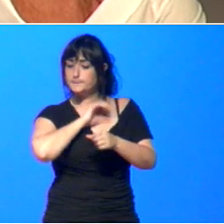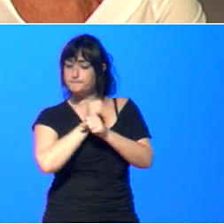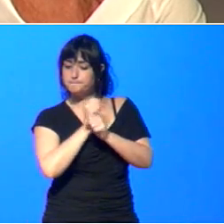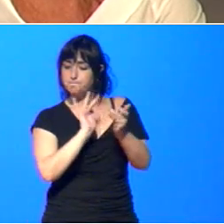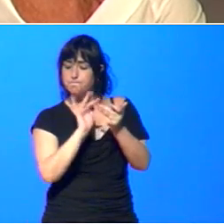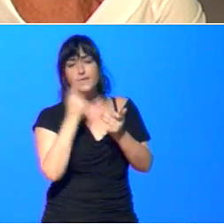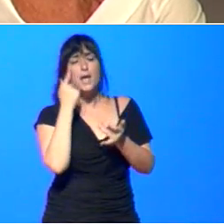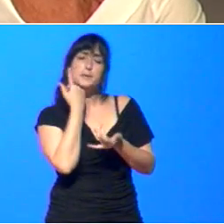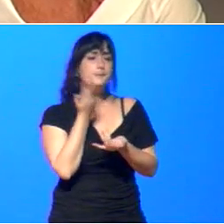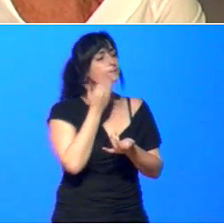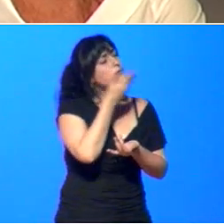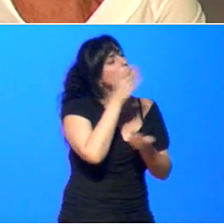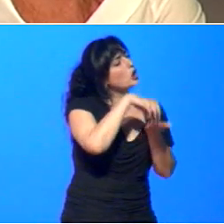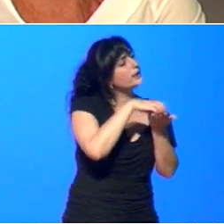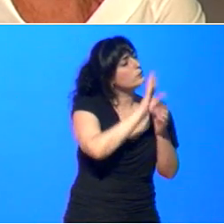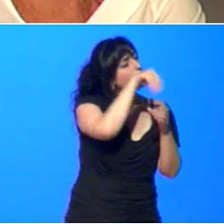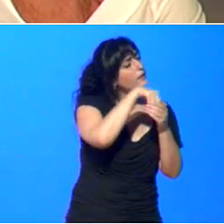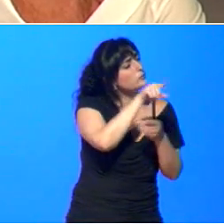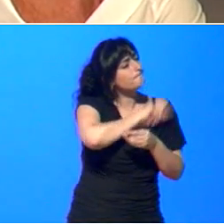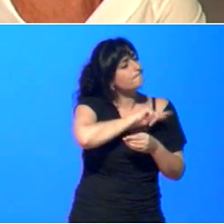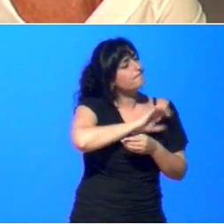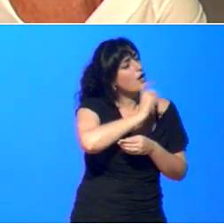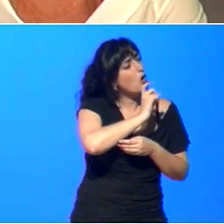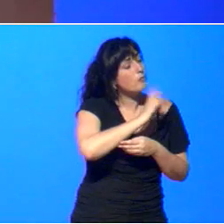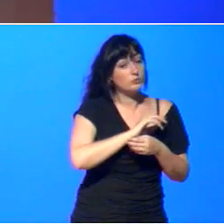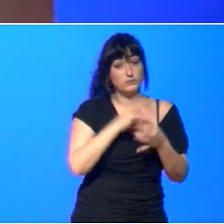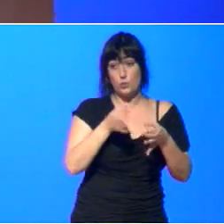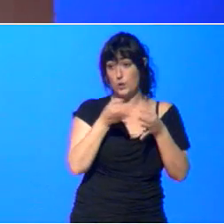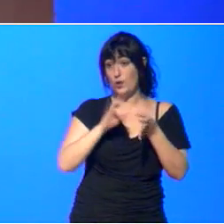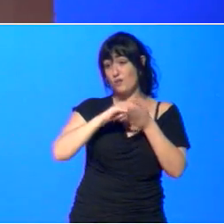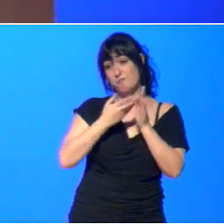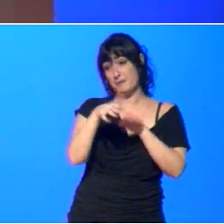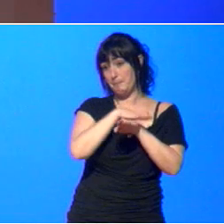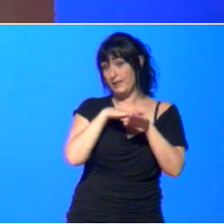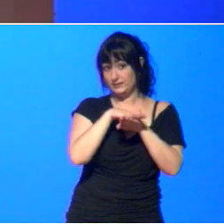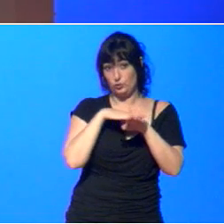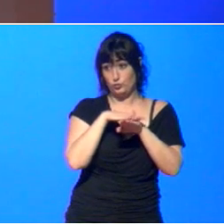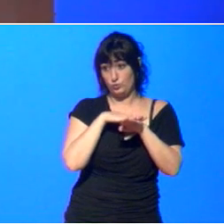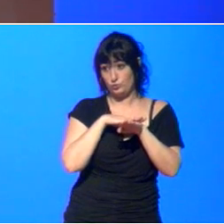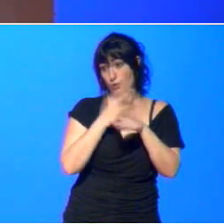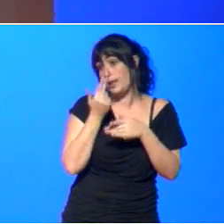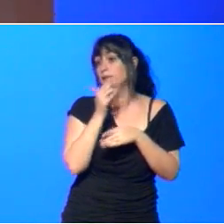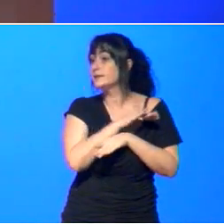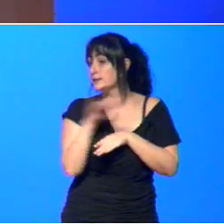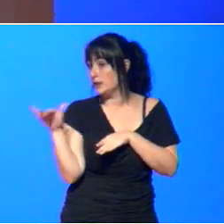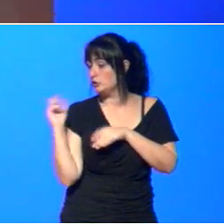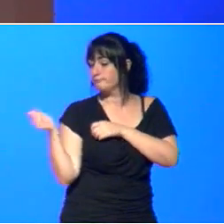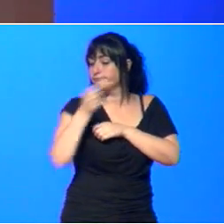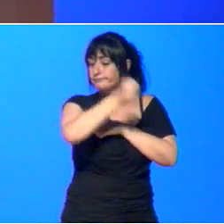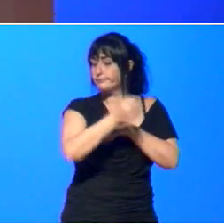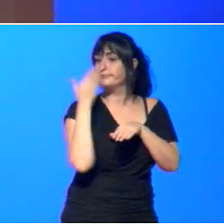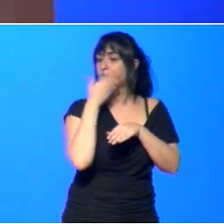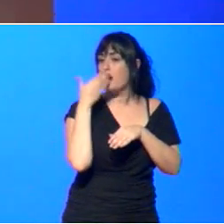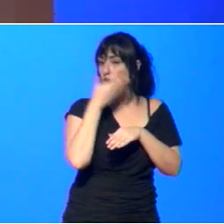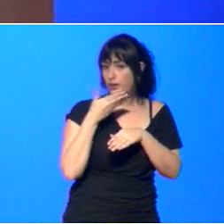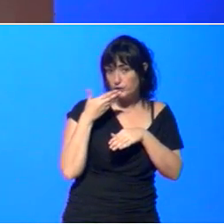escuela, y con ese dibujo tan simple y tan básico, niños escolarizados, en aulas ordenadas, niños los que